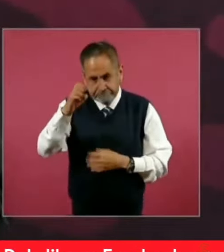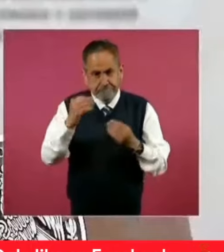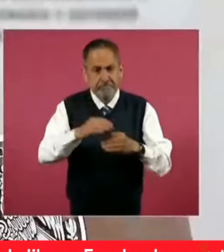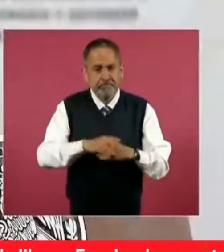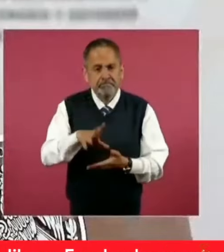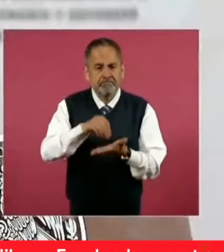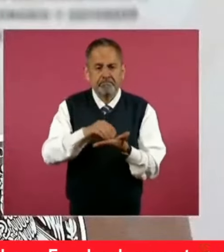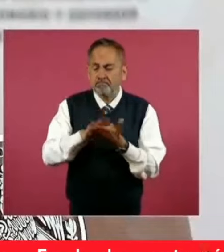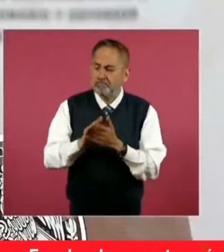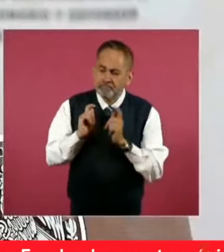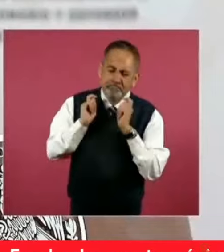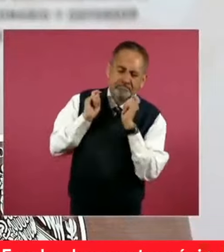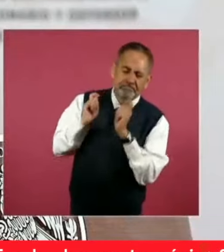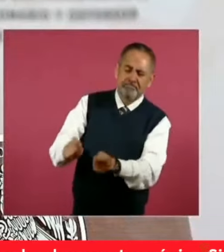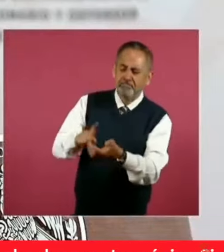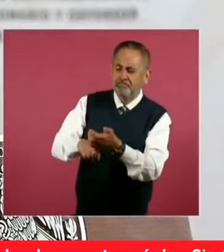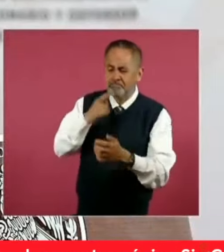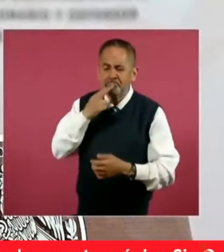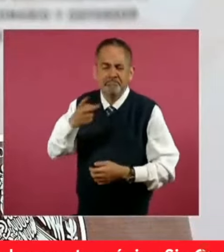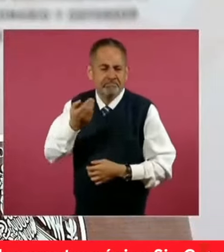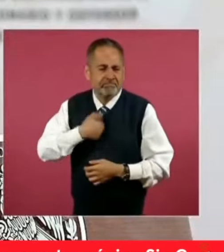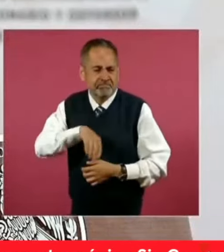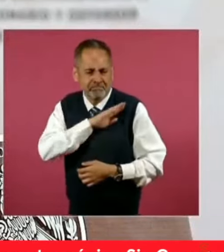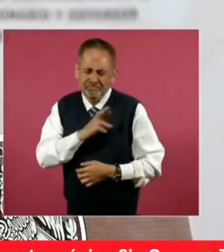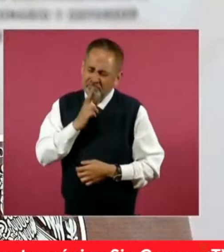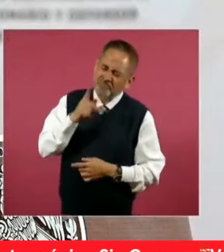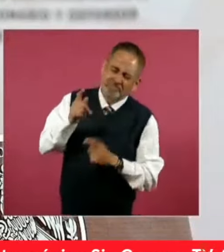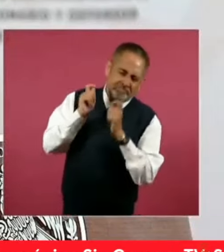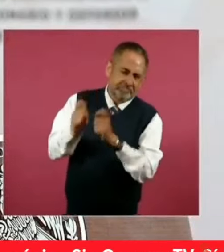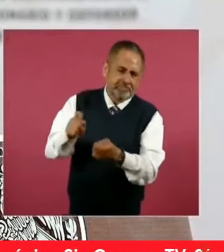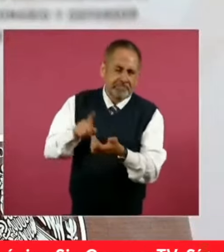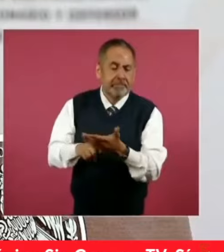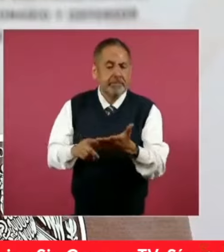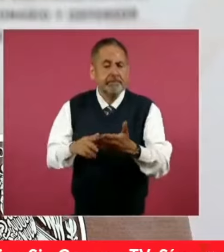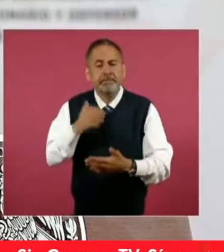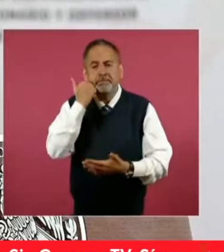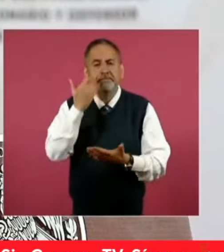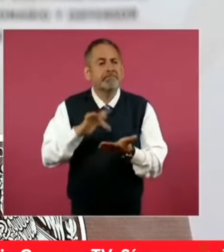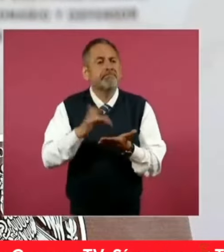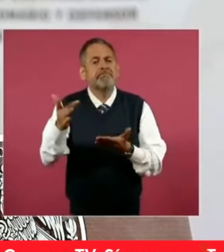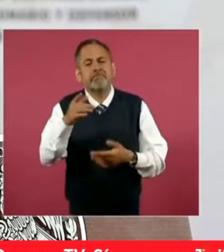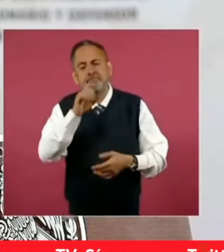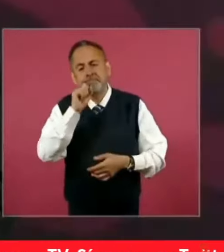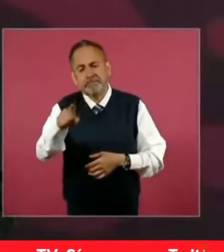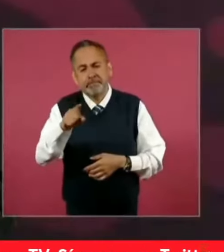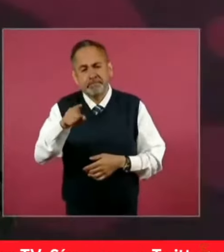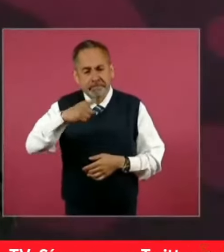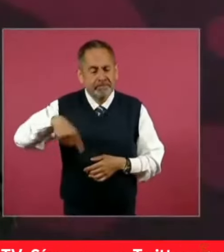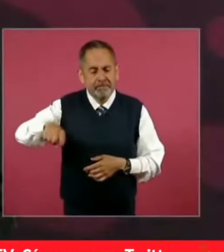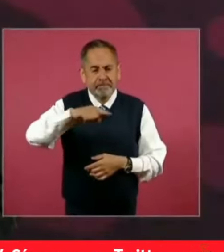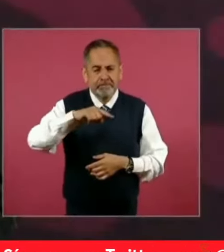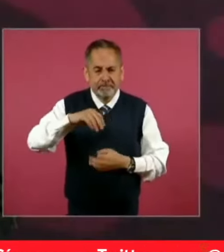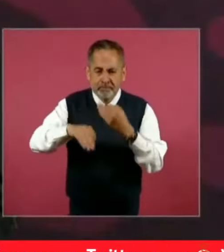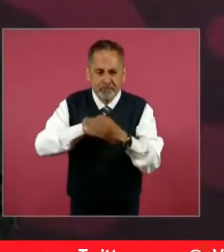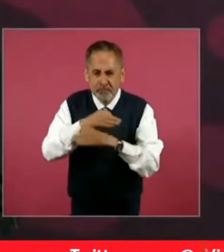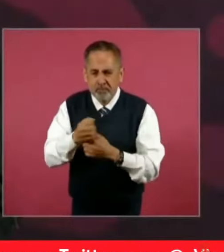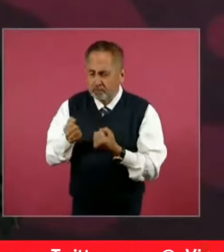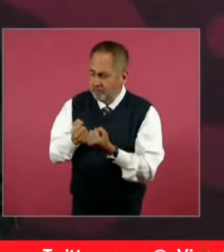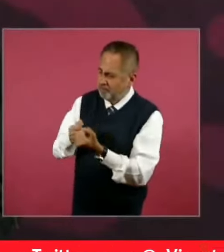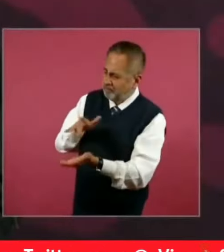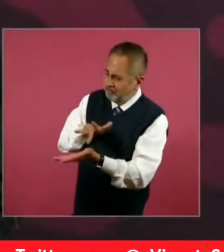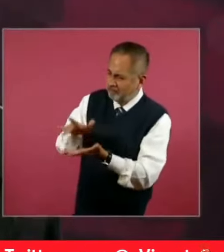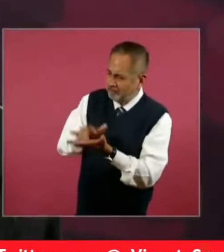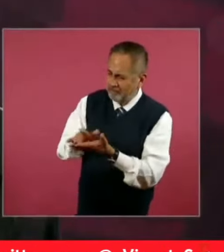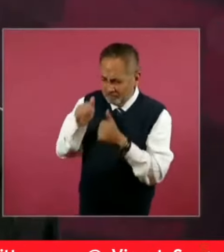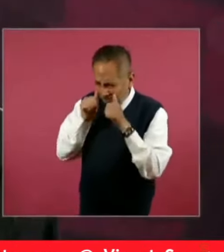deje usted el país en las mejores manos posibles. Quiero agradecer también todo el respaldo y el